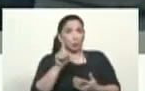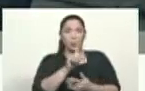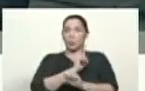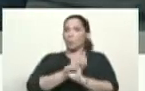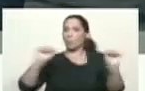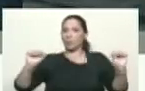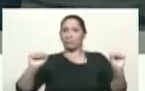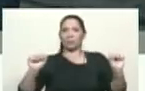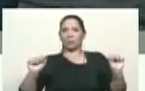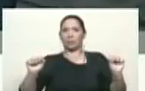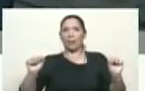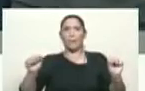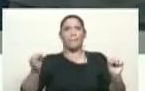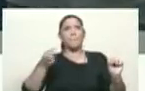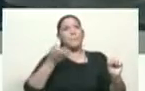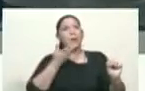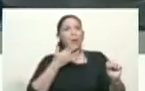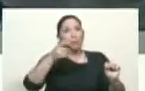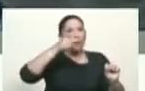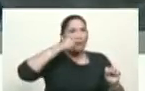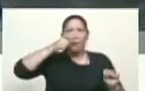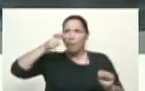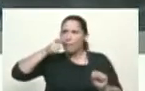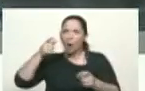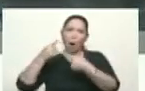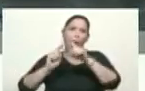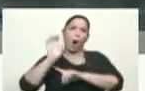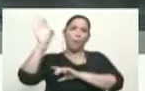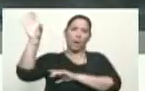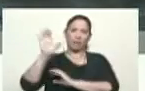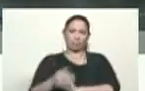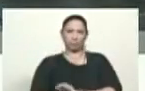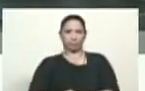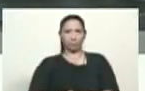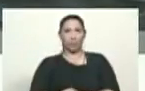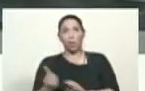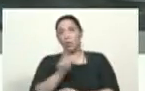permitir que nos tutelen desde afuera. No vamos a permitir